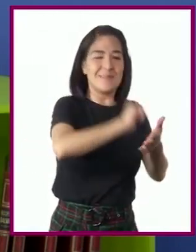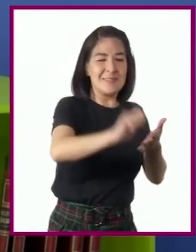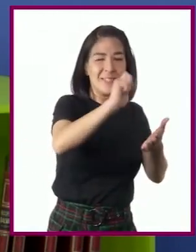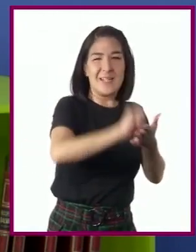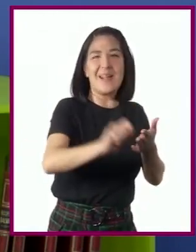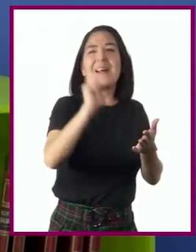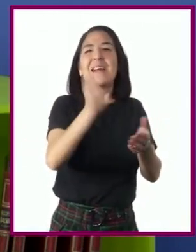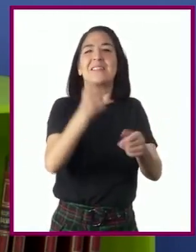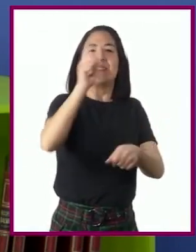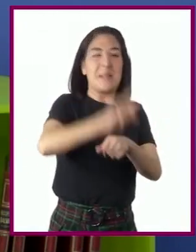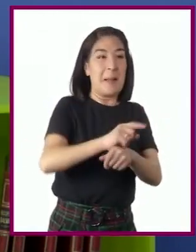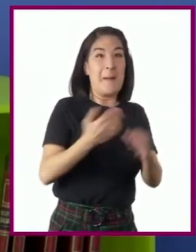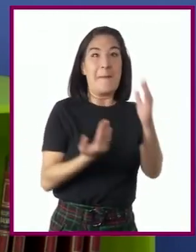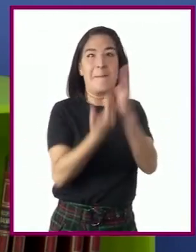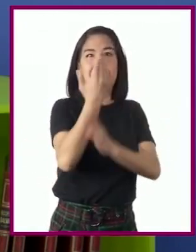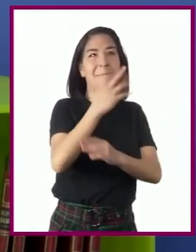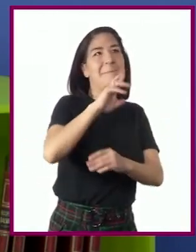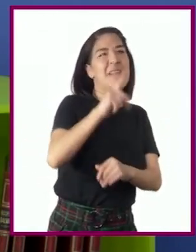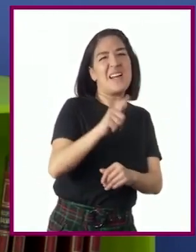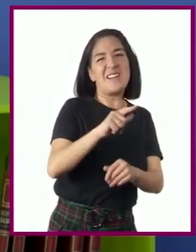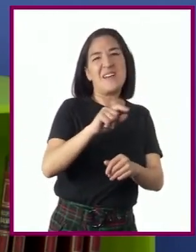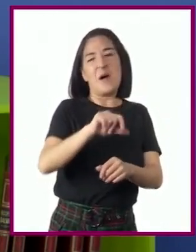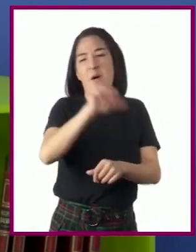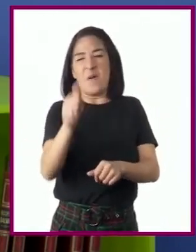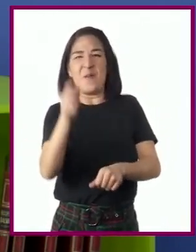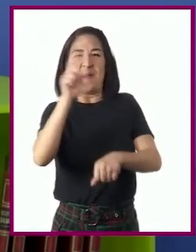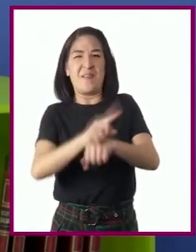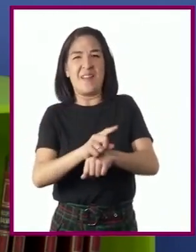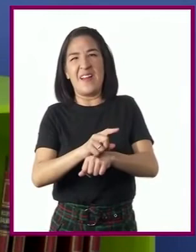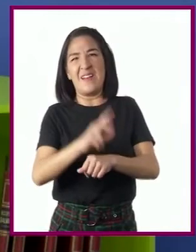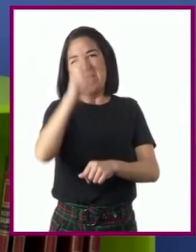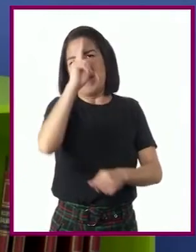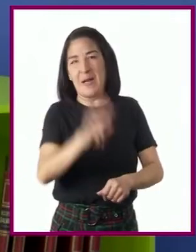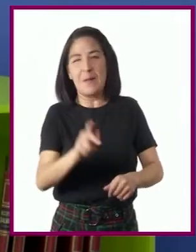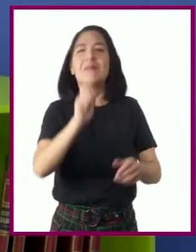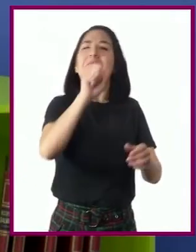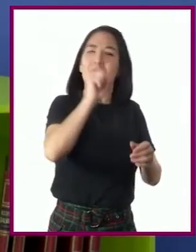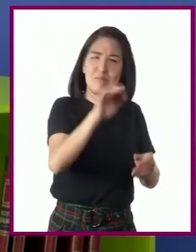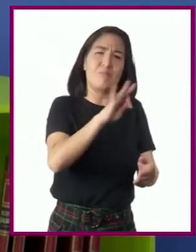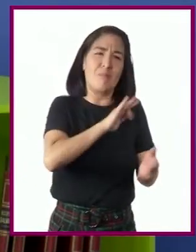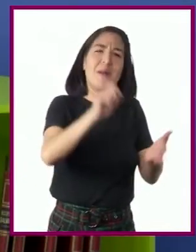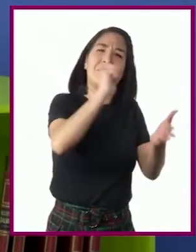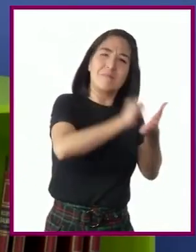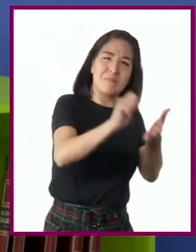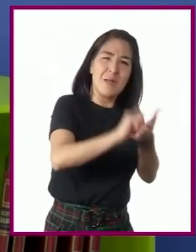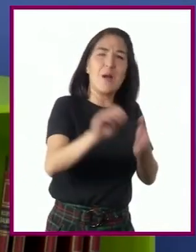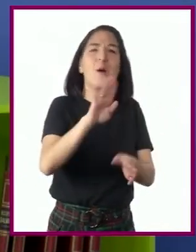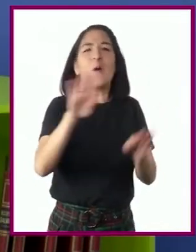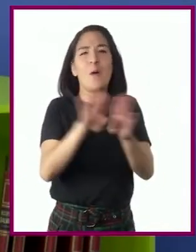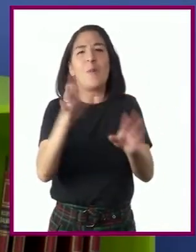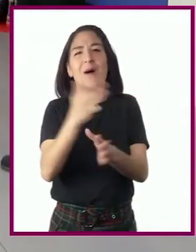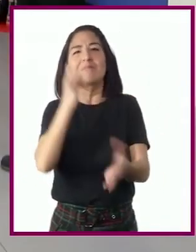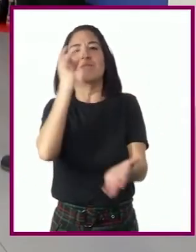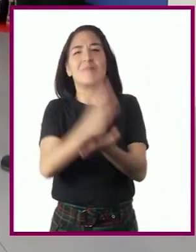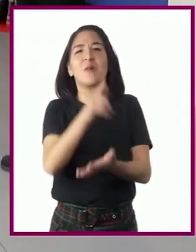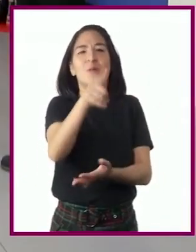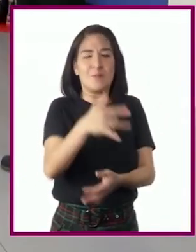lo peor en el día. Leerlo años después les conmoverá y podrán darse cuenta de cuánto han